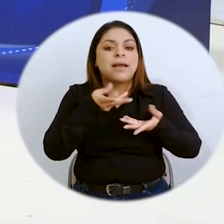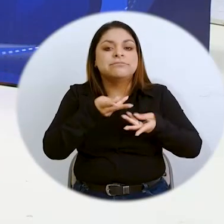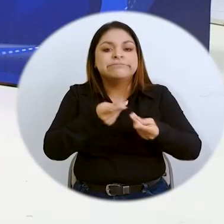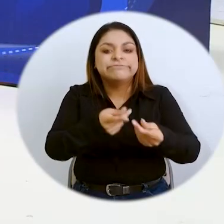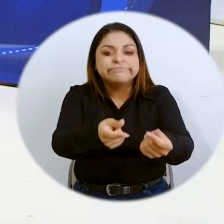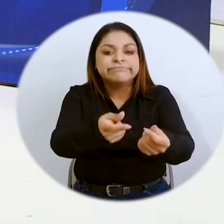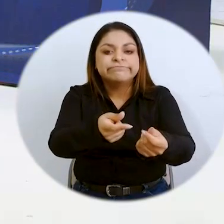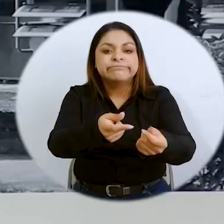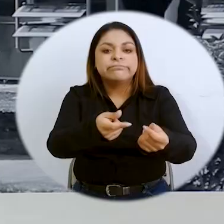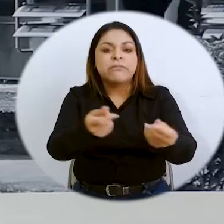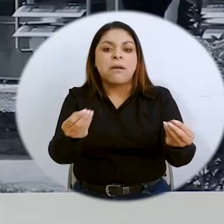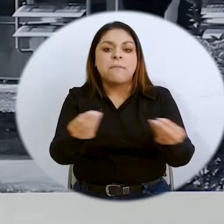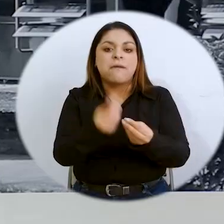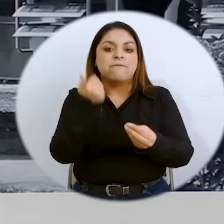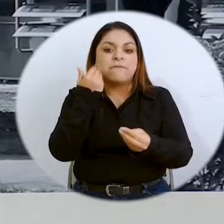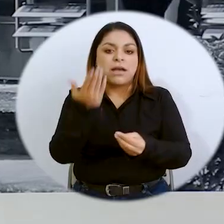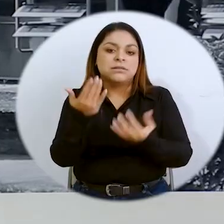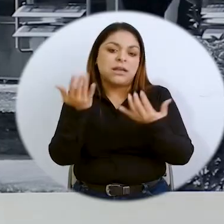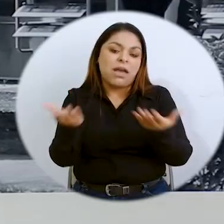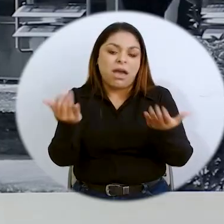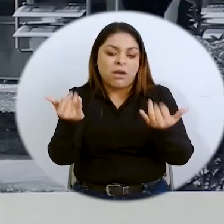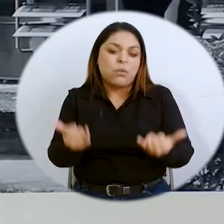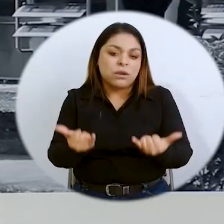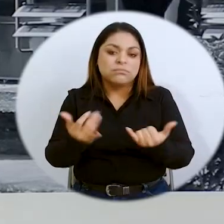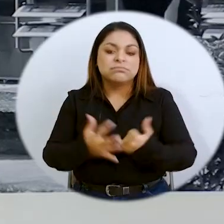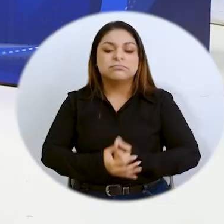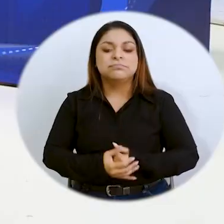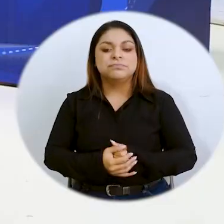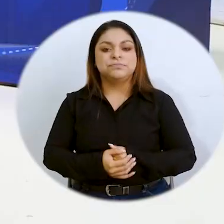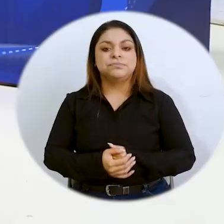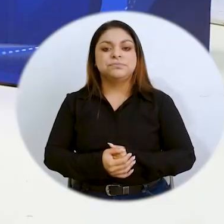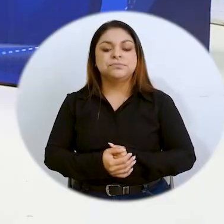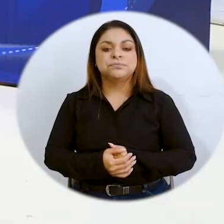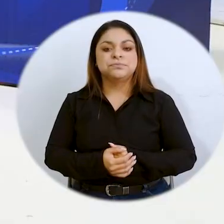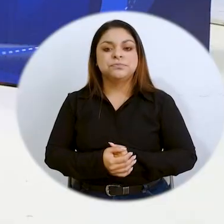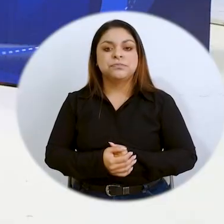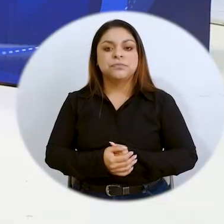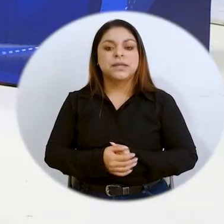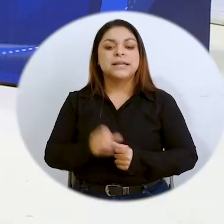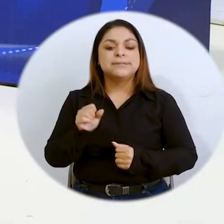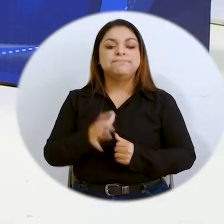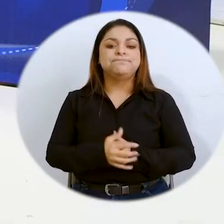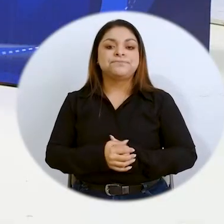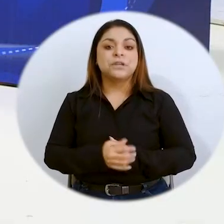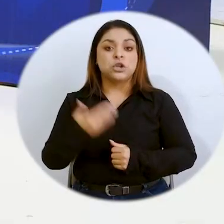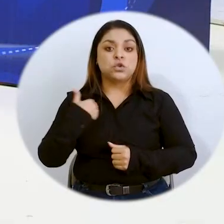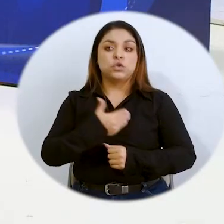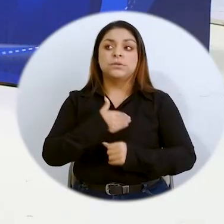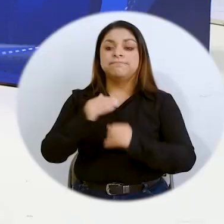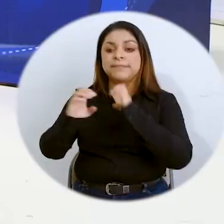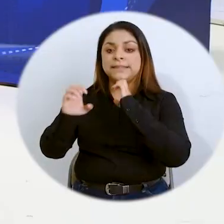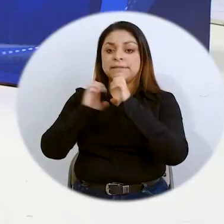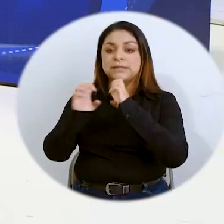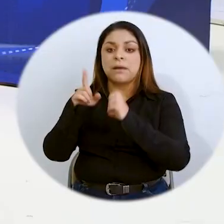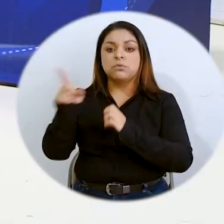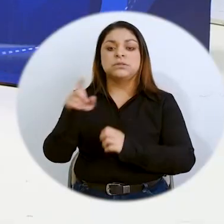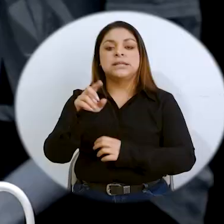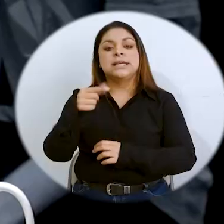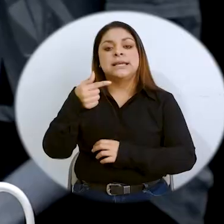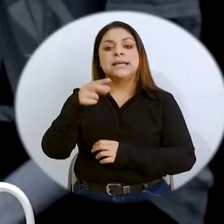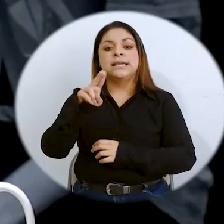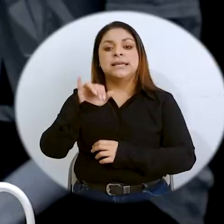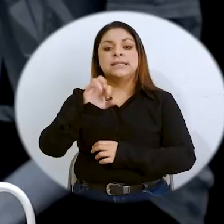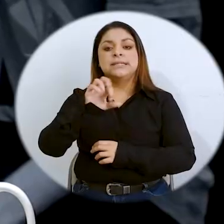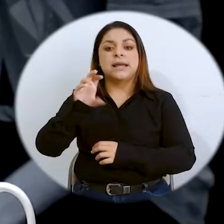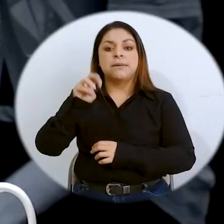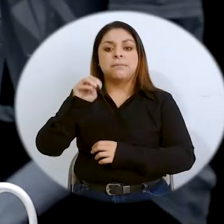más compacto que el que tenemos actualmente. Sí. Conversamos con Guillermo Acuña, quien es el vicedecano